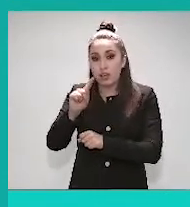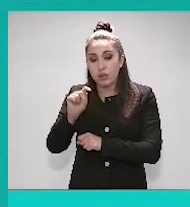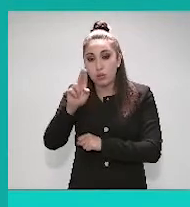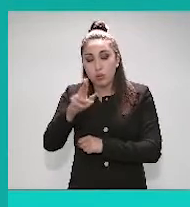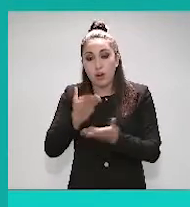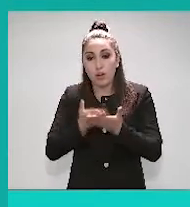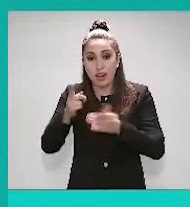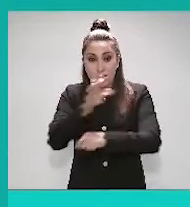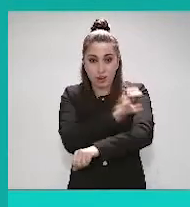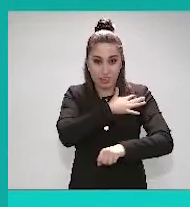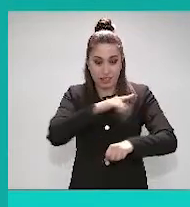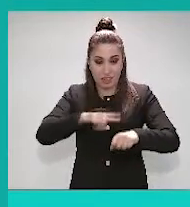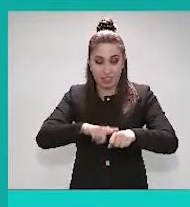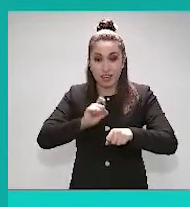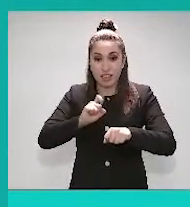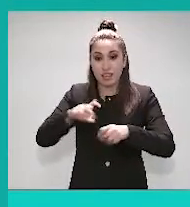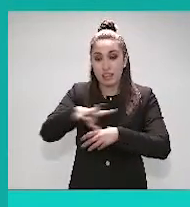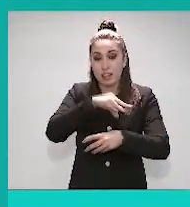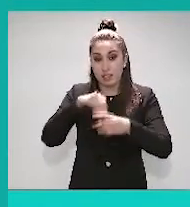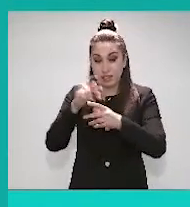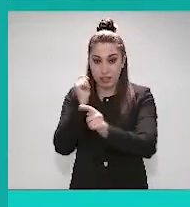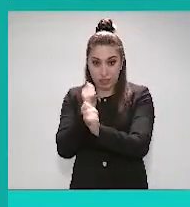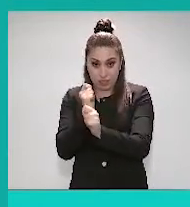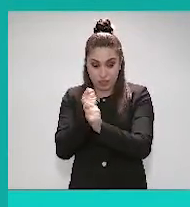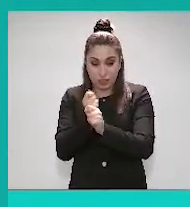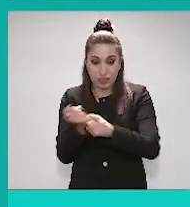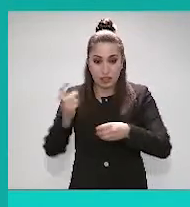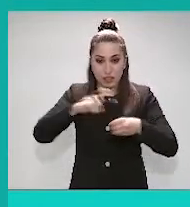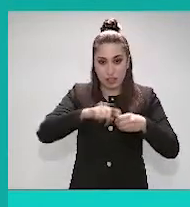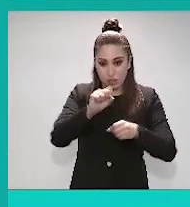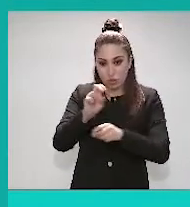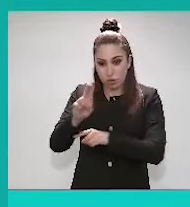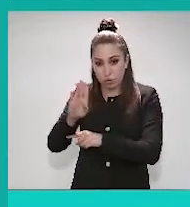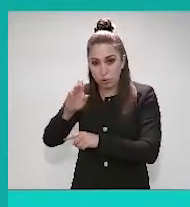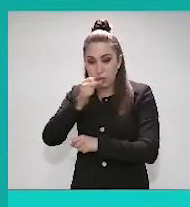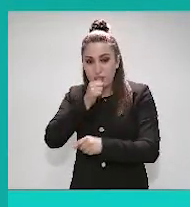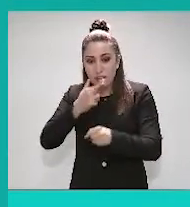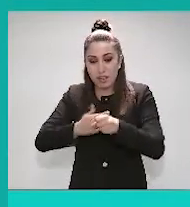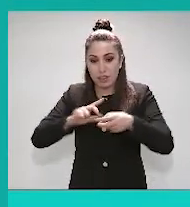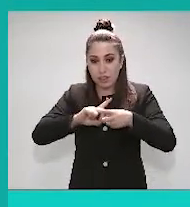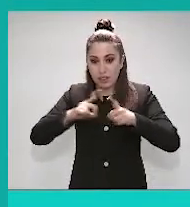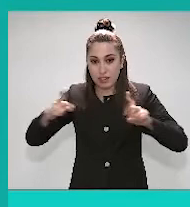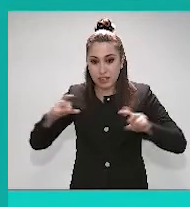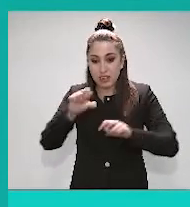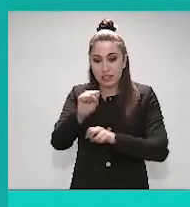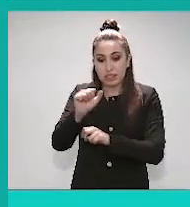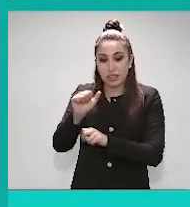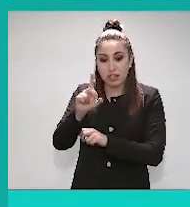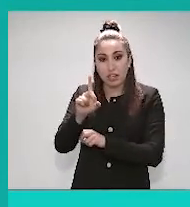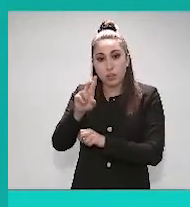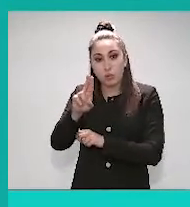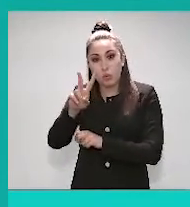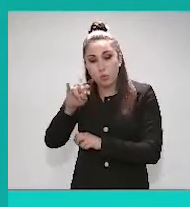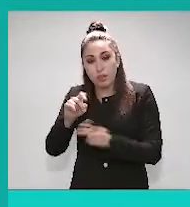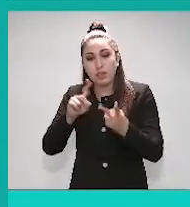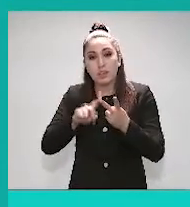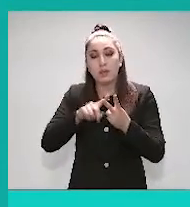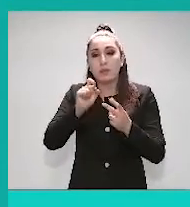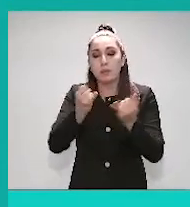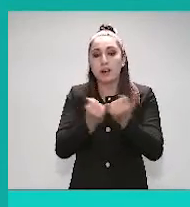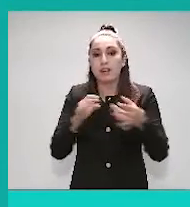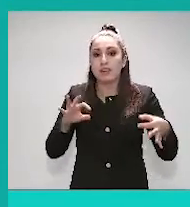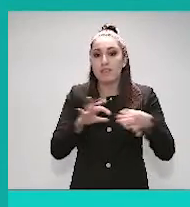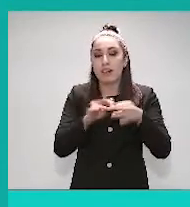de desarrollo metropolitano y movilidad adscrita la subsecretaría de desarrollo urbano y vivienda ya la unidad de asuntos jurídicos